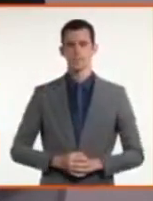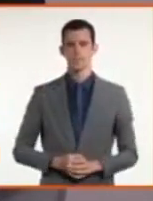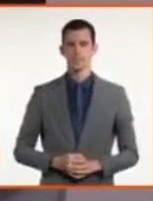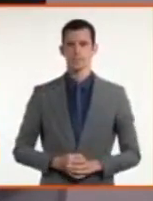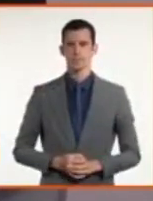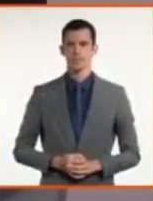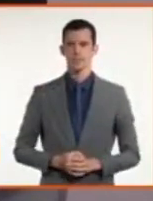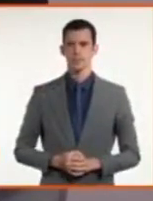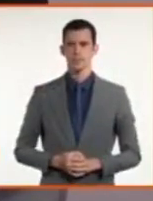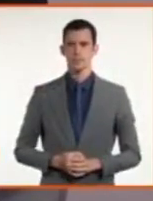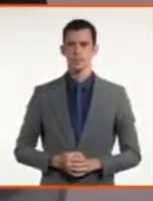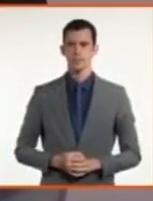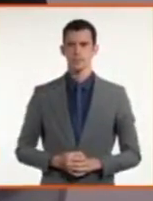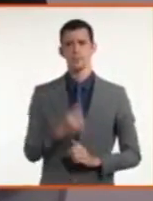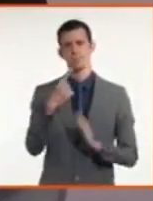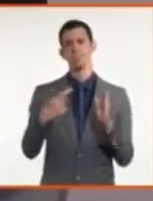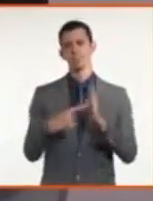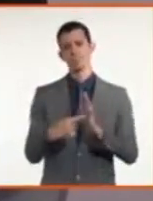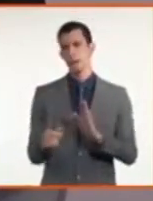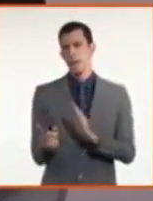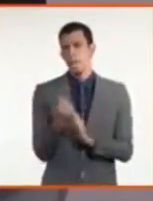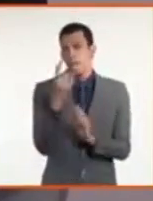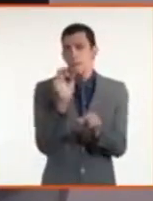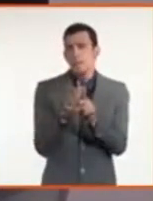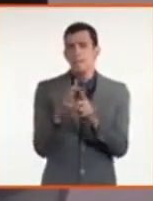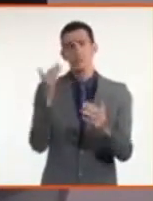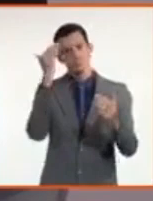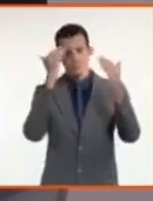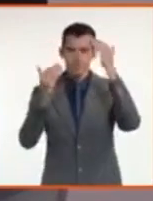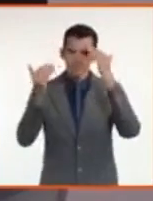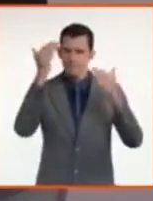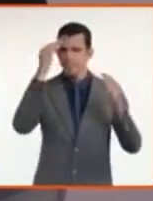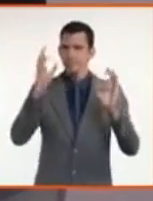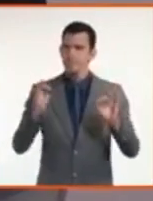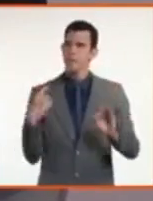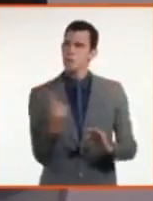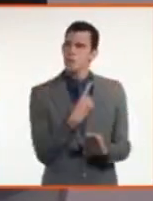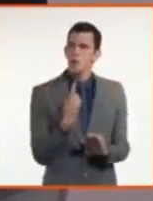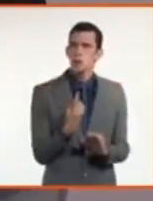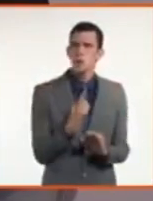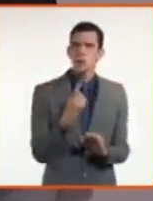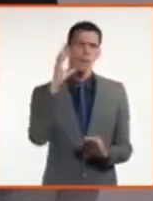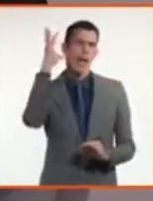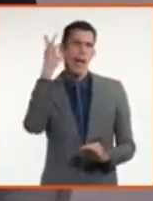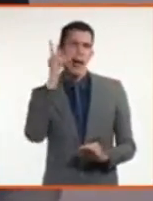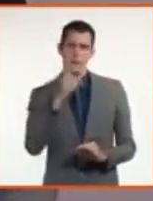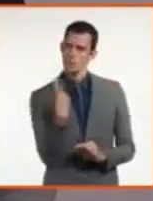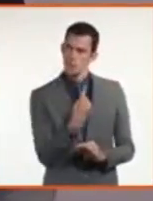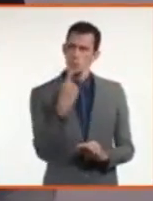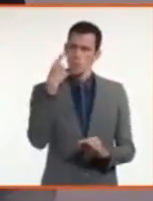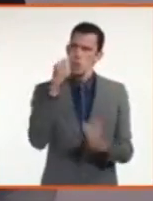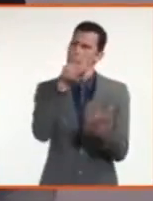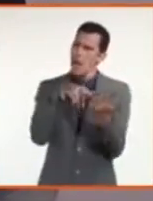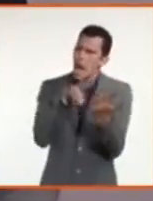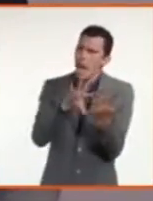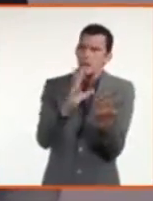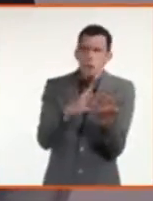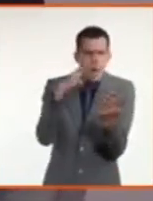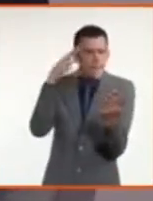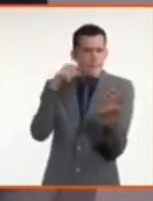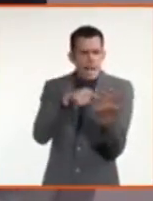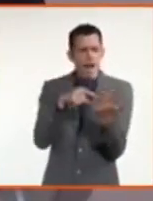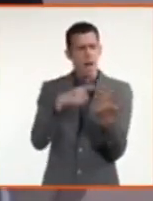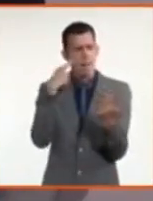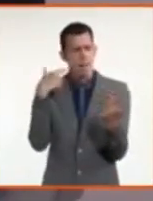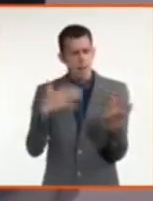miles y miles y miles que recibimos quedadas leemos intercambiamos y razonamos también internamente a nosotros porque vamos